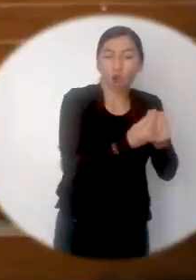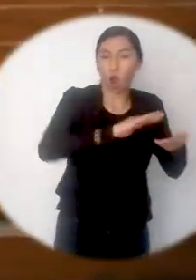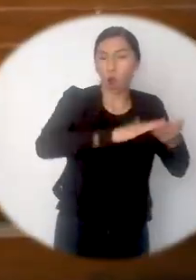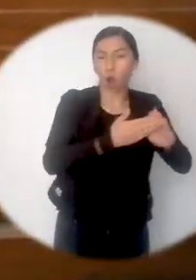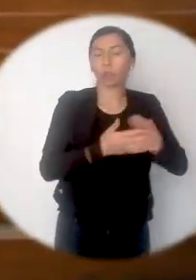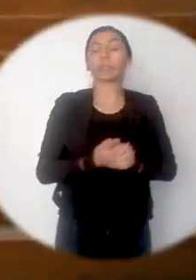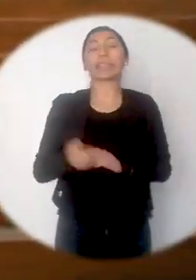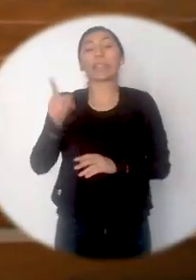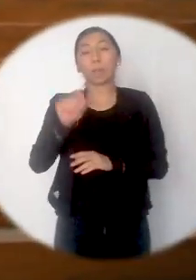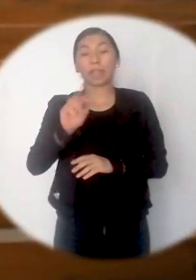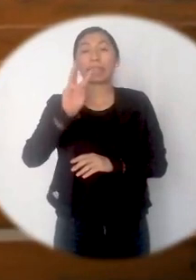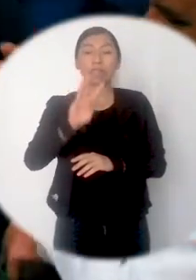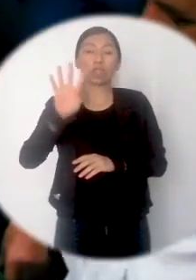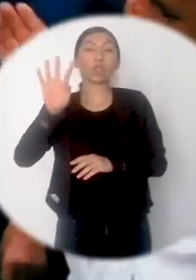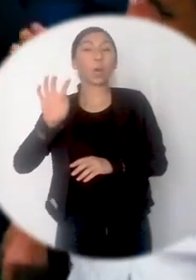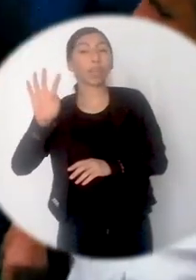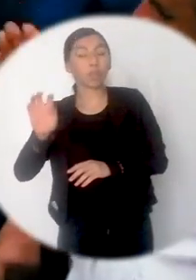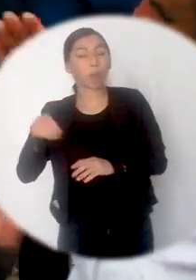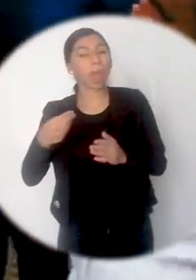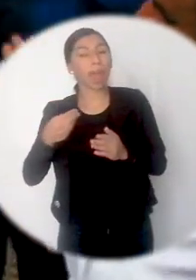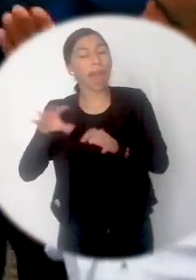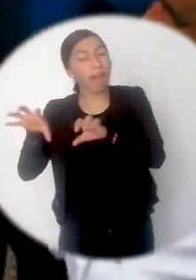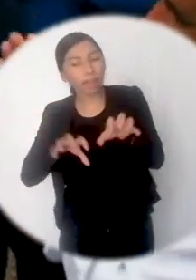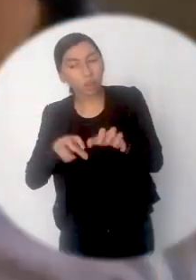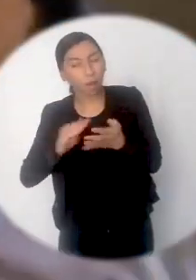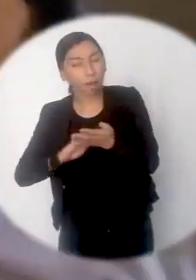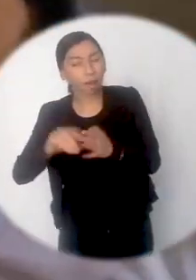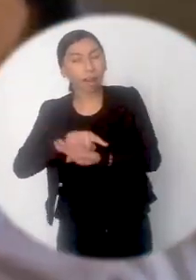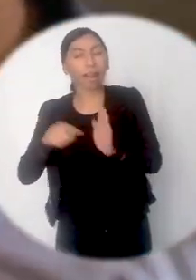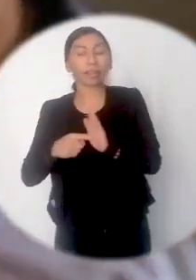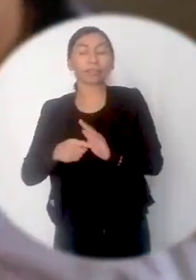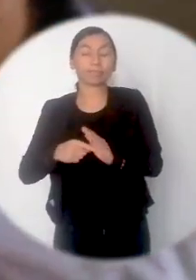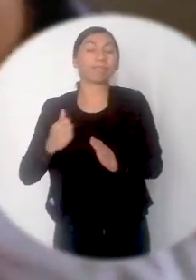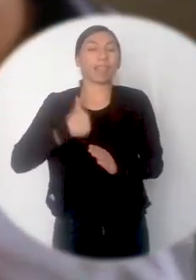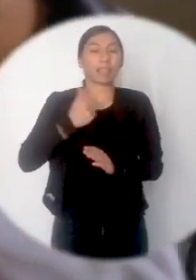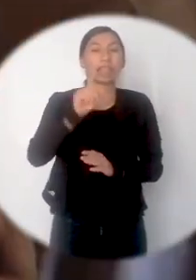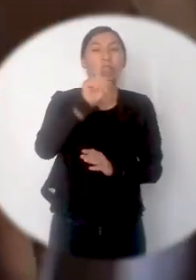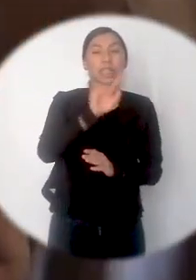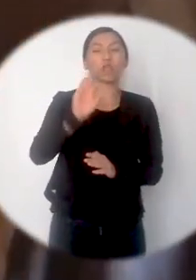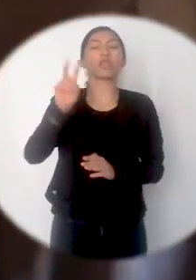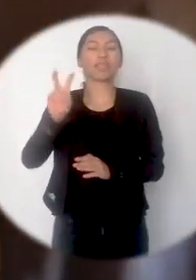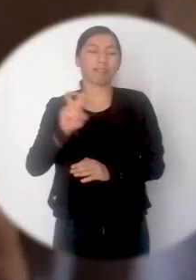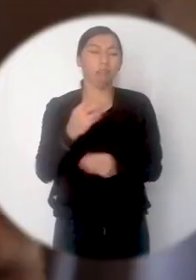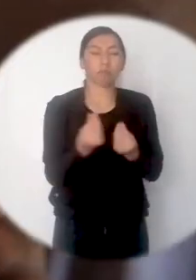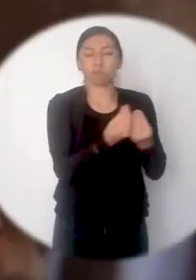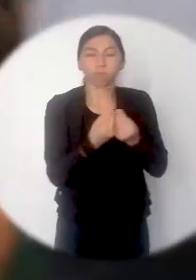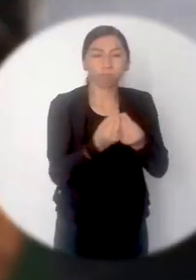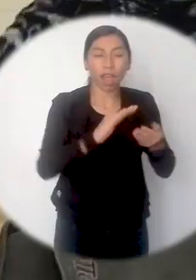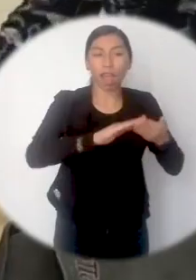totalidad, así como 349 acciones reparadoras que beneficiaron a 107 sujetos de reparación